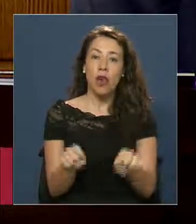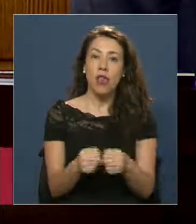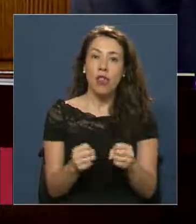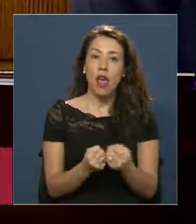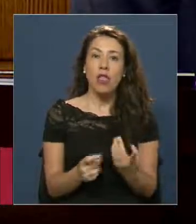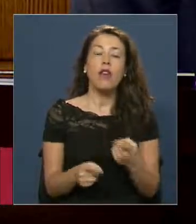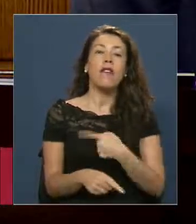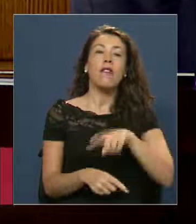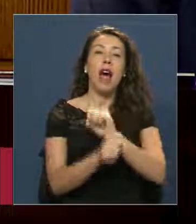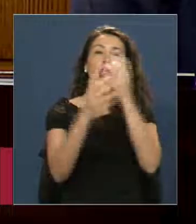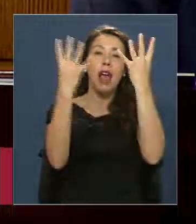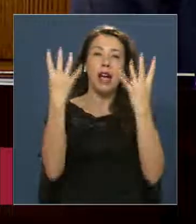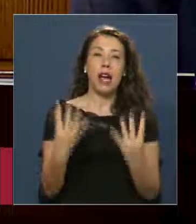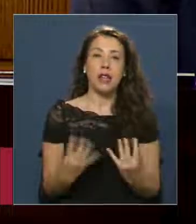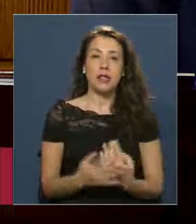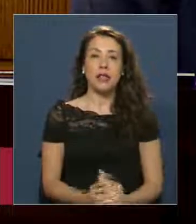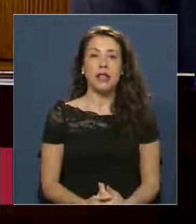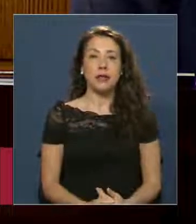sea la cárcel.